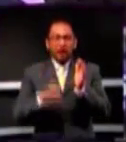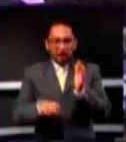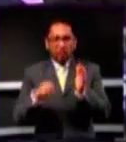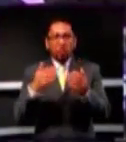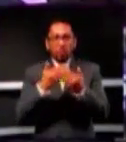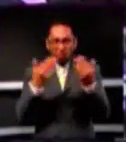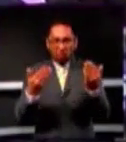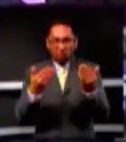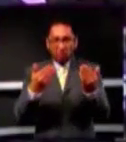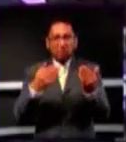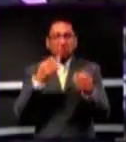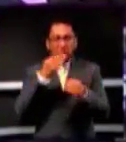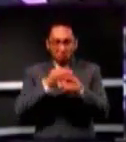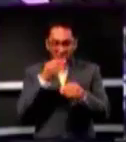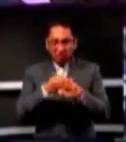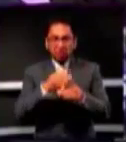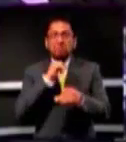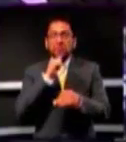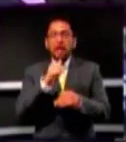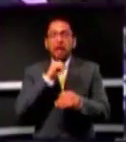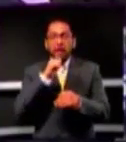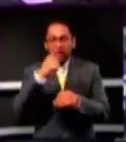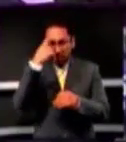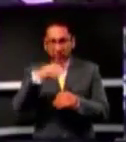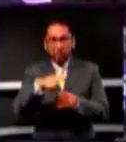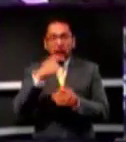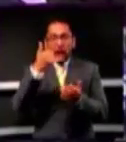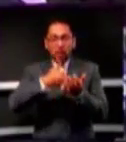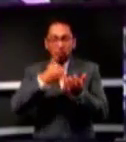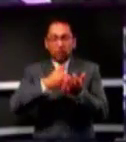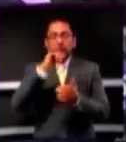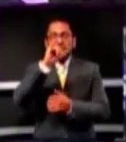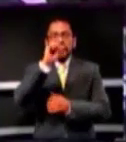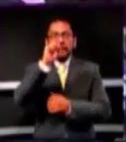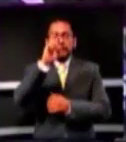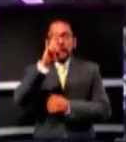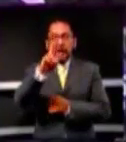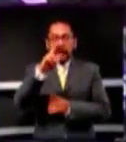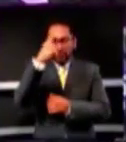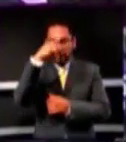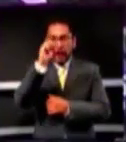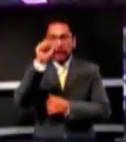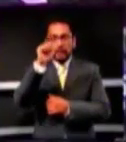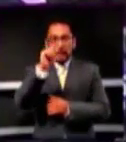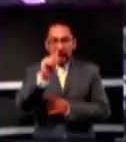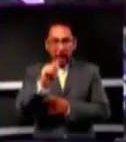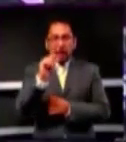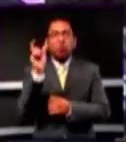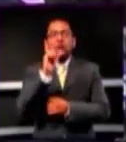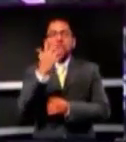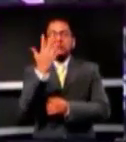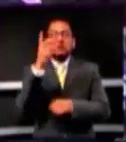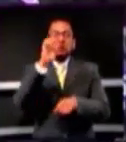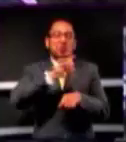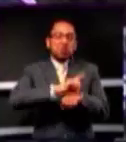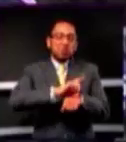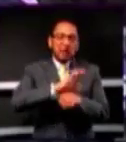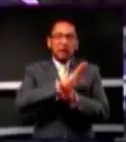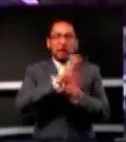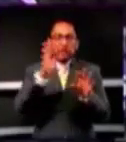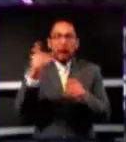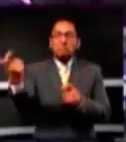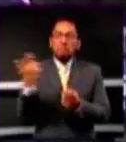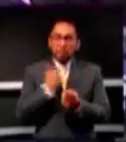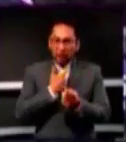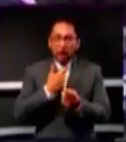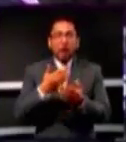están consolidadas todas las devoluciones del impuesto de la renta que te ofreció el SAT, que en 5 días hábiles máximos tenías tu